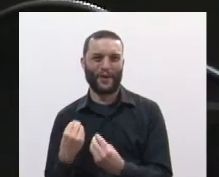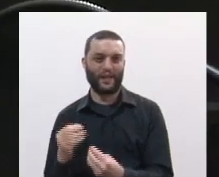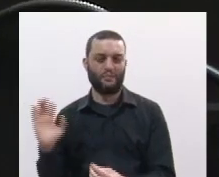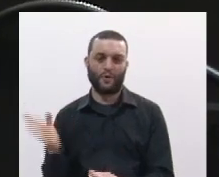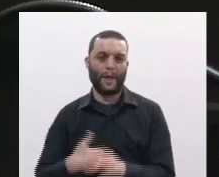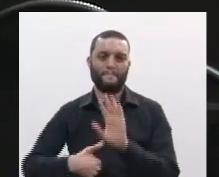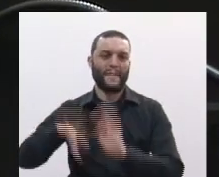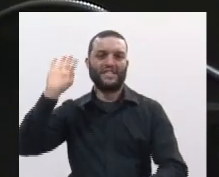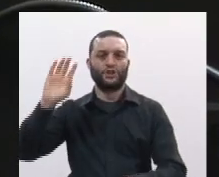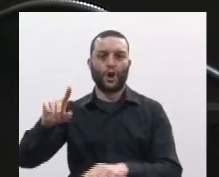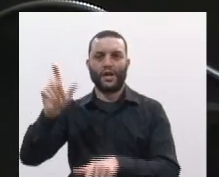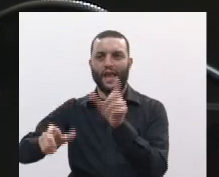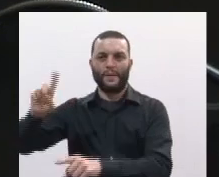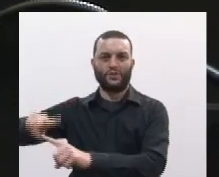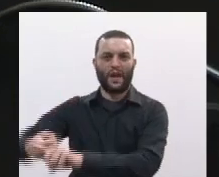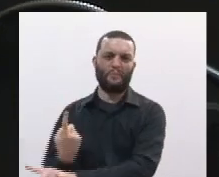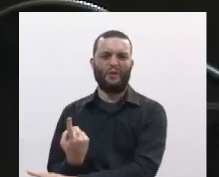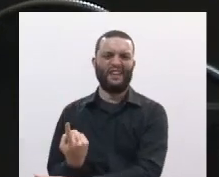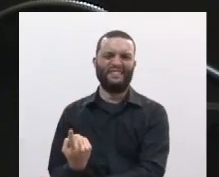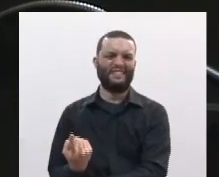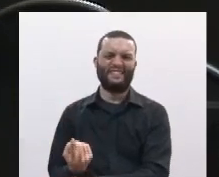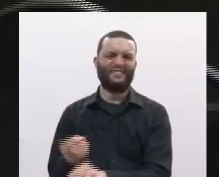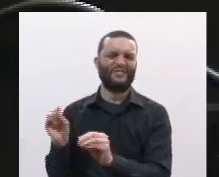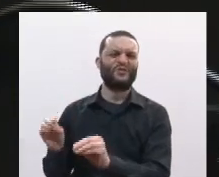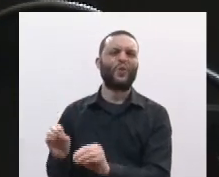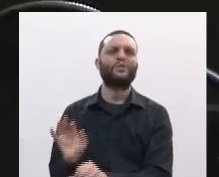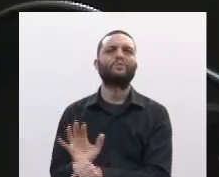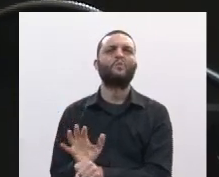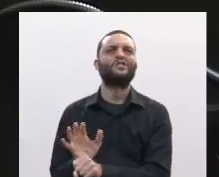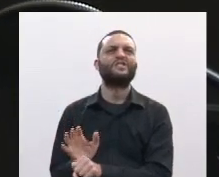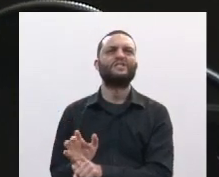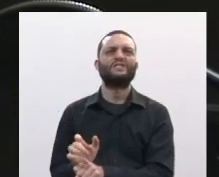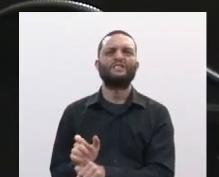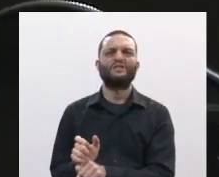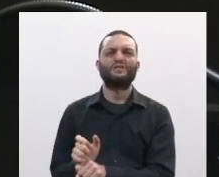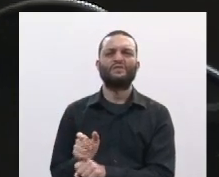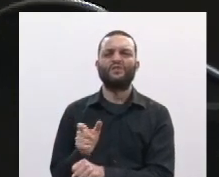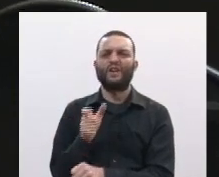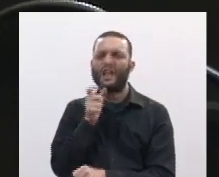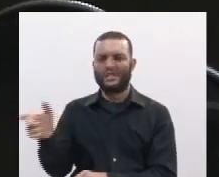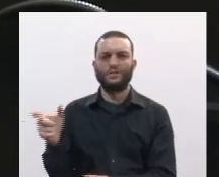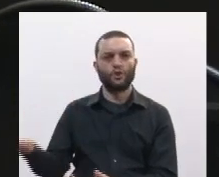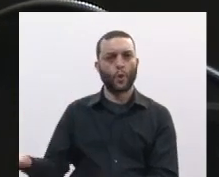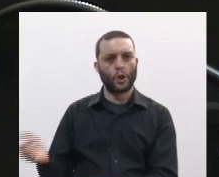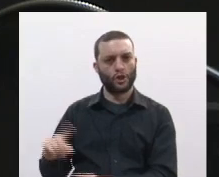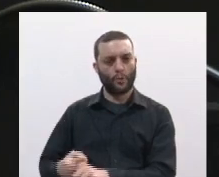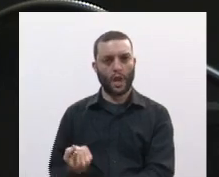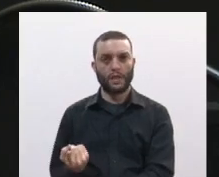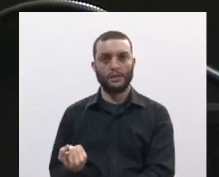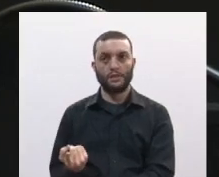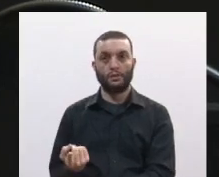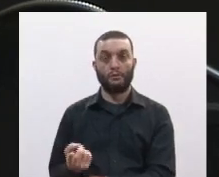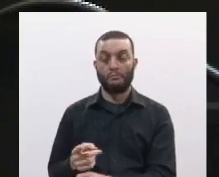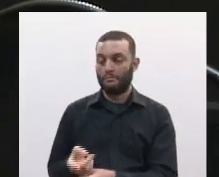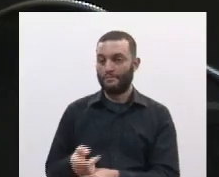muy desacreditados. Era mala palabra ser dirigente político, ser político. Y como él dio vuelta a la cuestión y los cargaba a